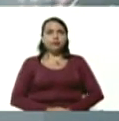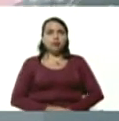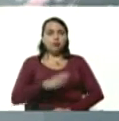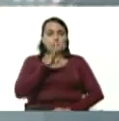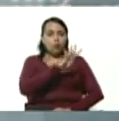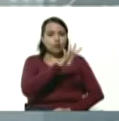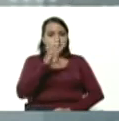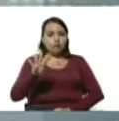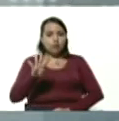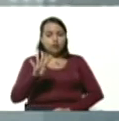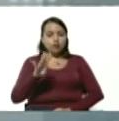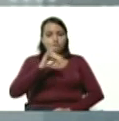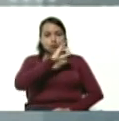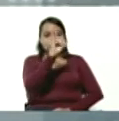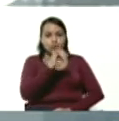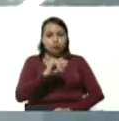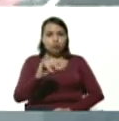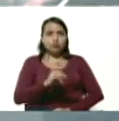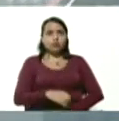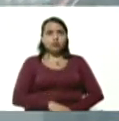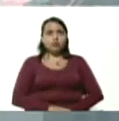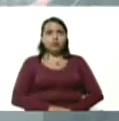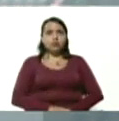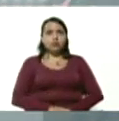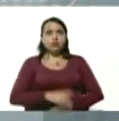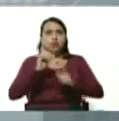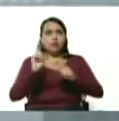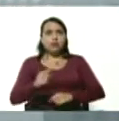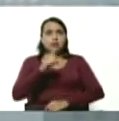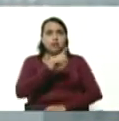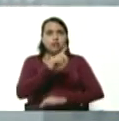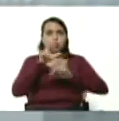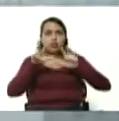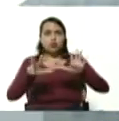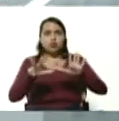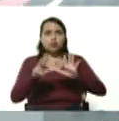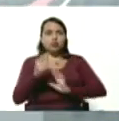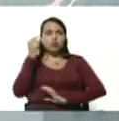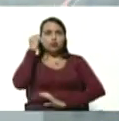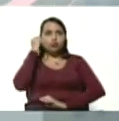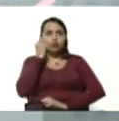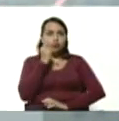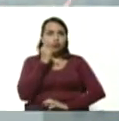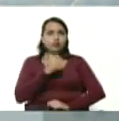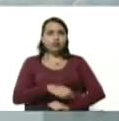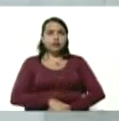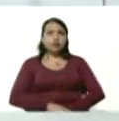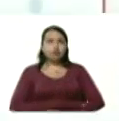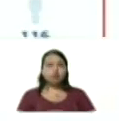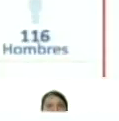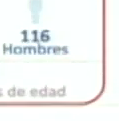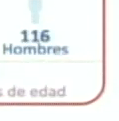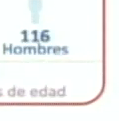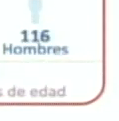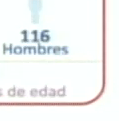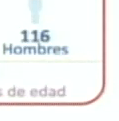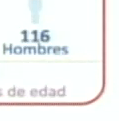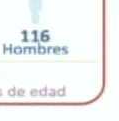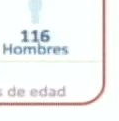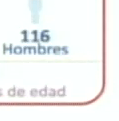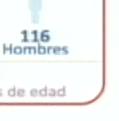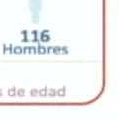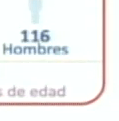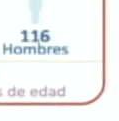casos del estado de Zulia, tenemos 18 casos en el estado de Zulia, que están ubicados en el